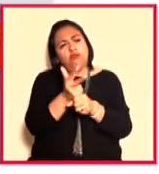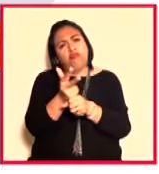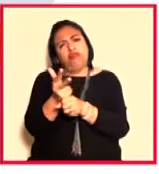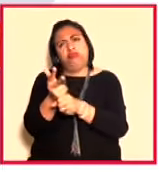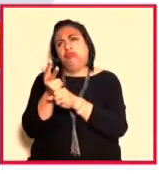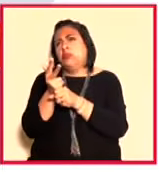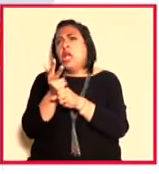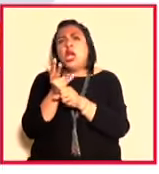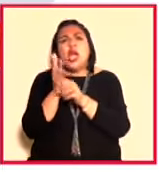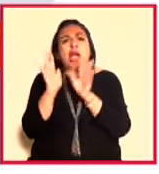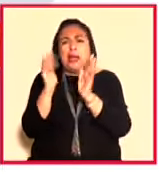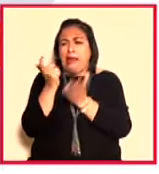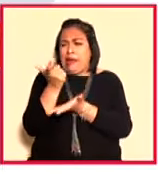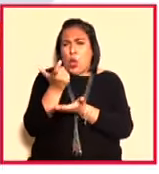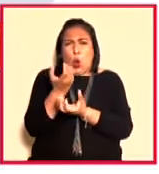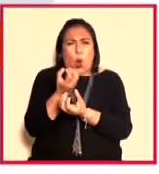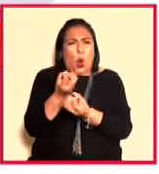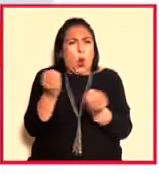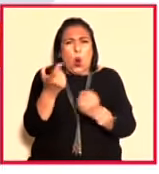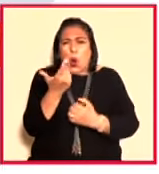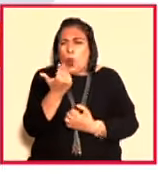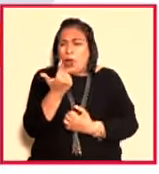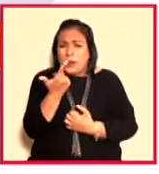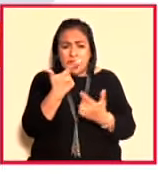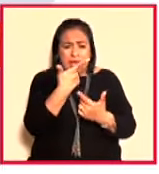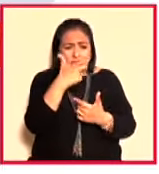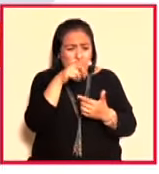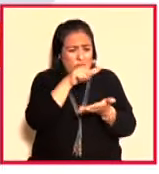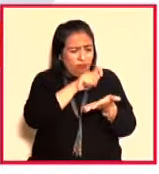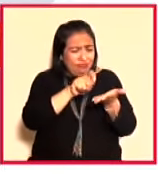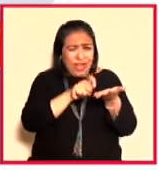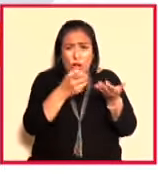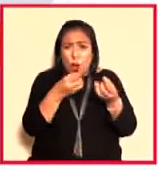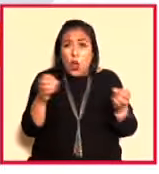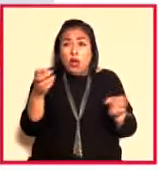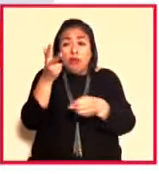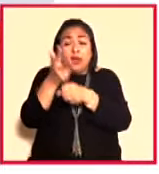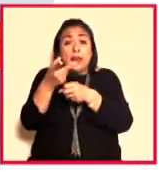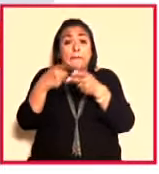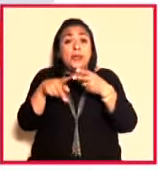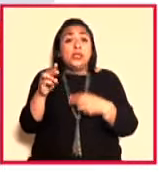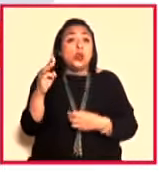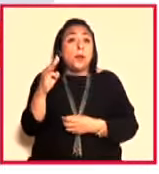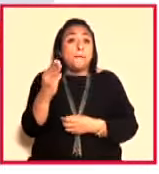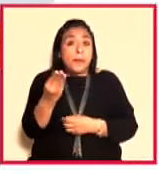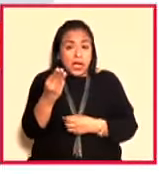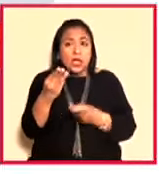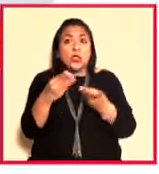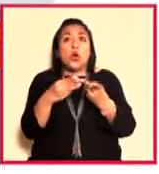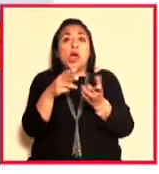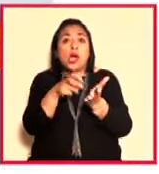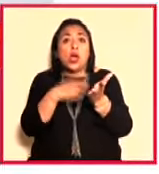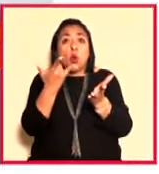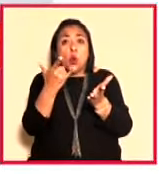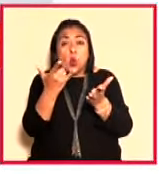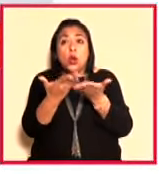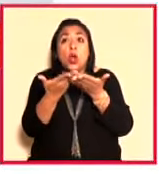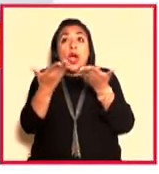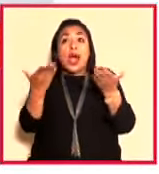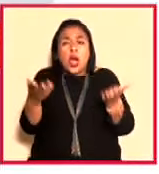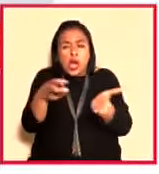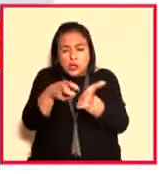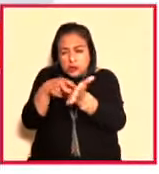no tenían presupuesto. No había guión escrito. El rodaje comenzó en mayo, la edición en julio, y justo ahora afinan los